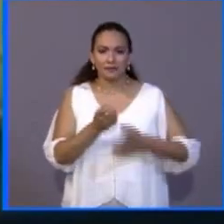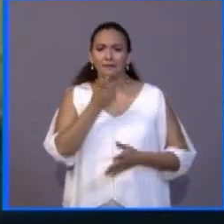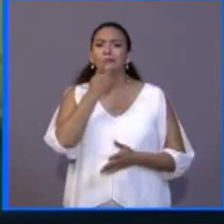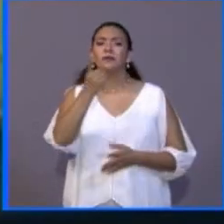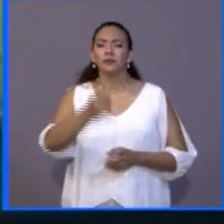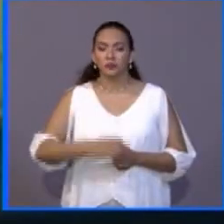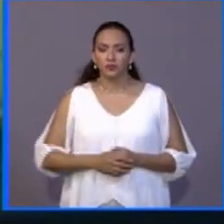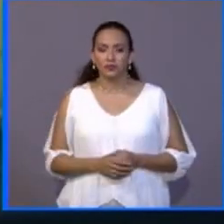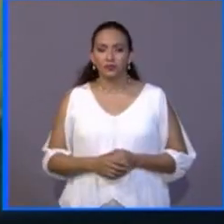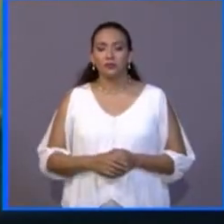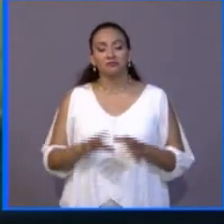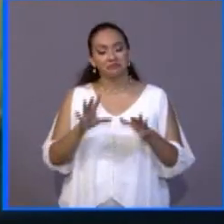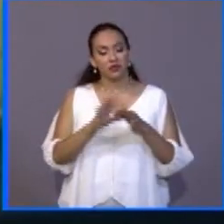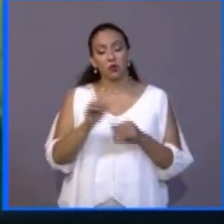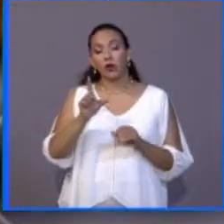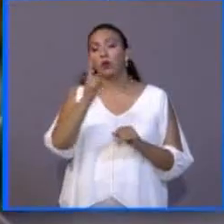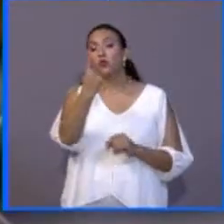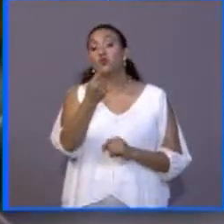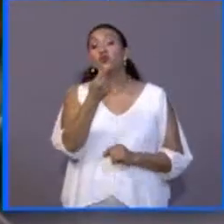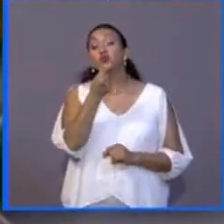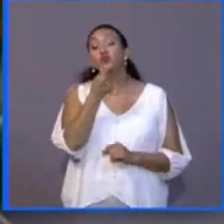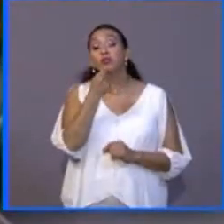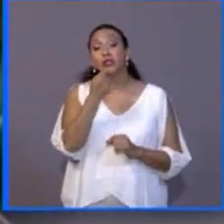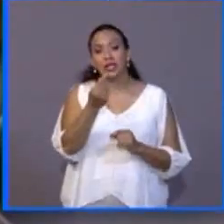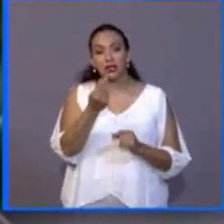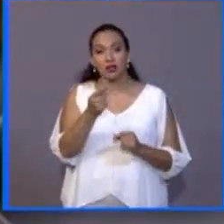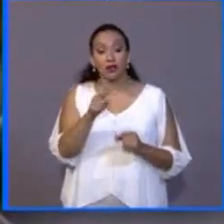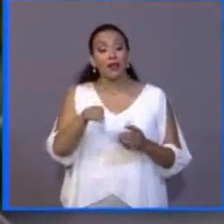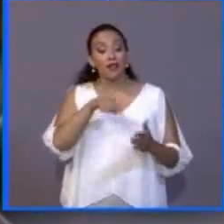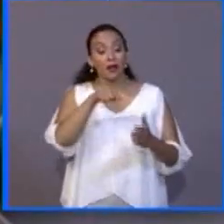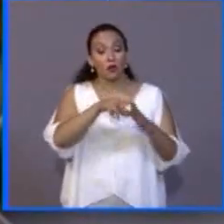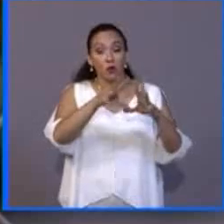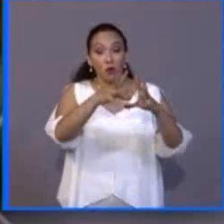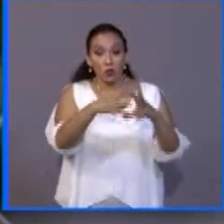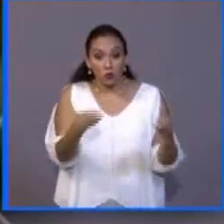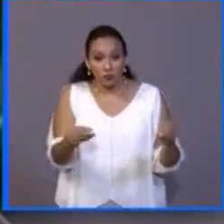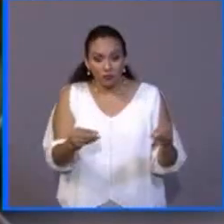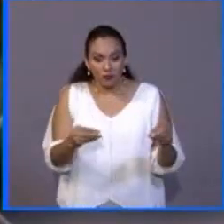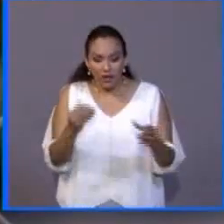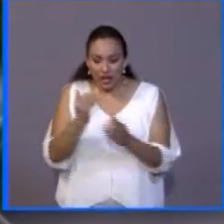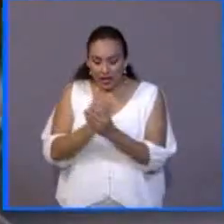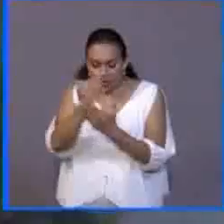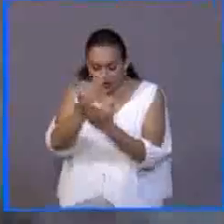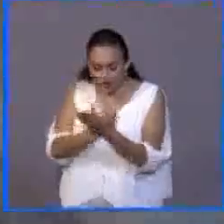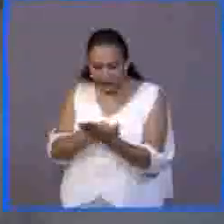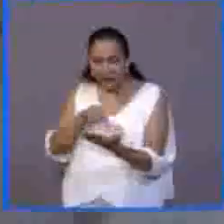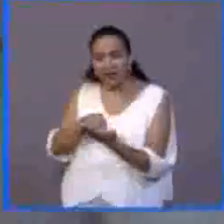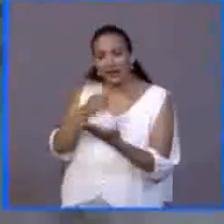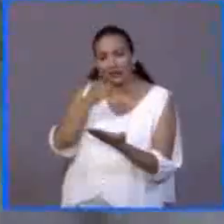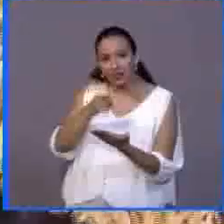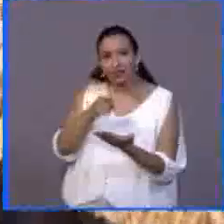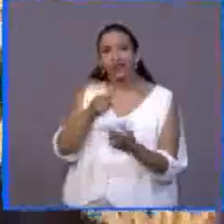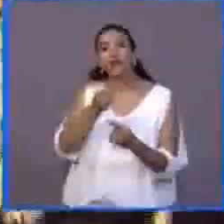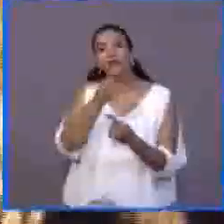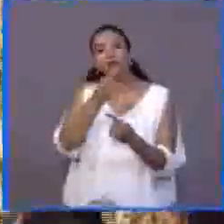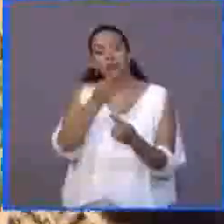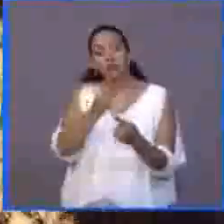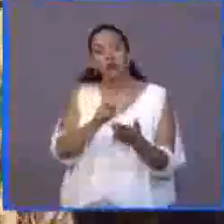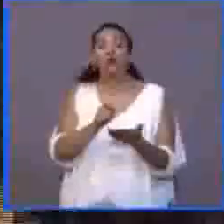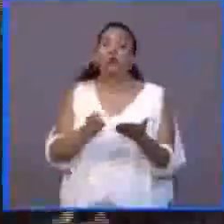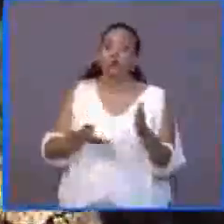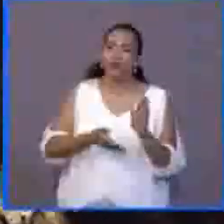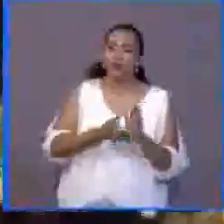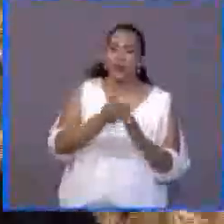se explicó que cuando un infante desaparece de un centro de acogida, en el expediente queda sentado que siguió su camino con la